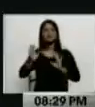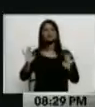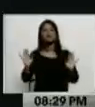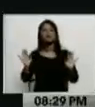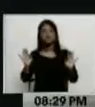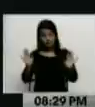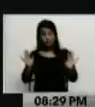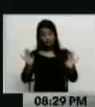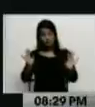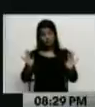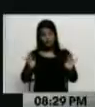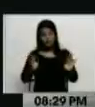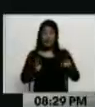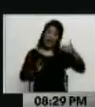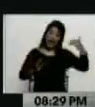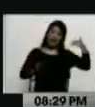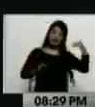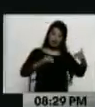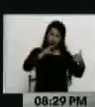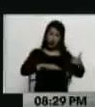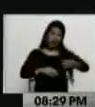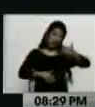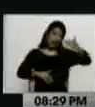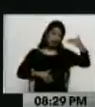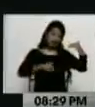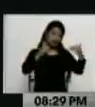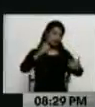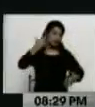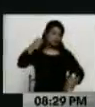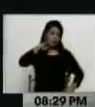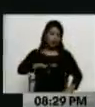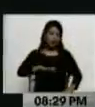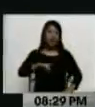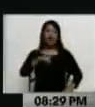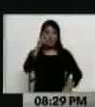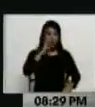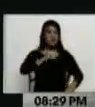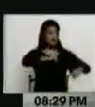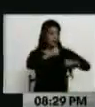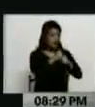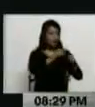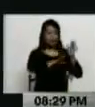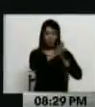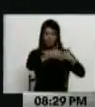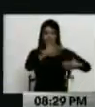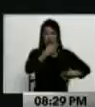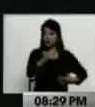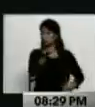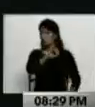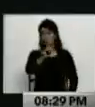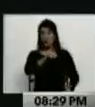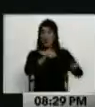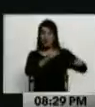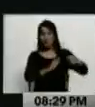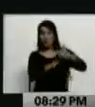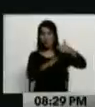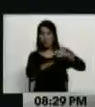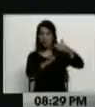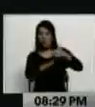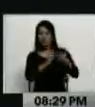robado no dejaron no dejaron gobernar a bolívar Con razón le tenían tanta rabia